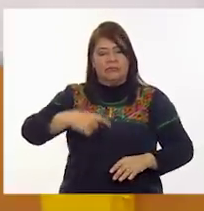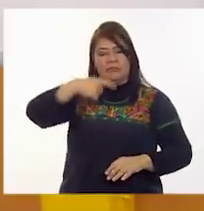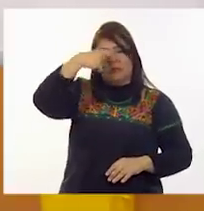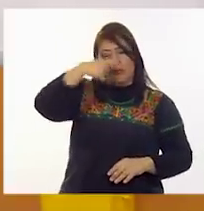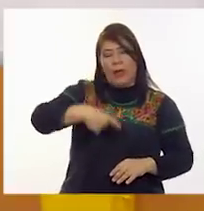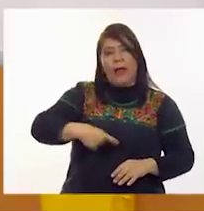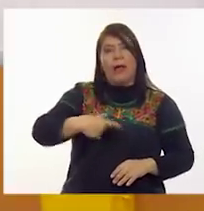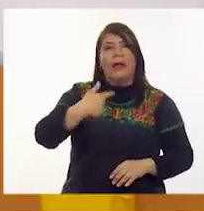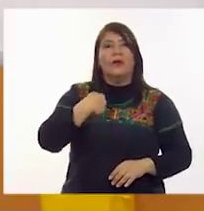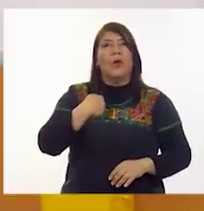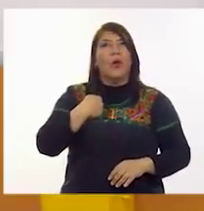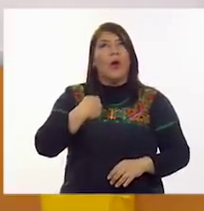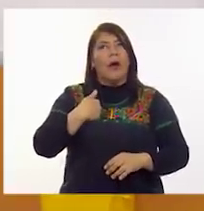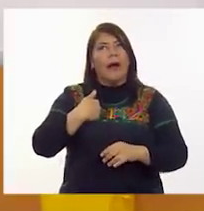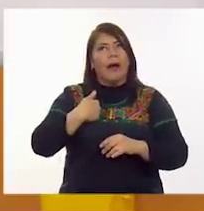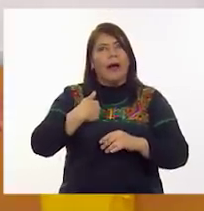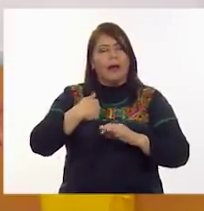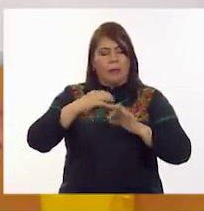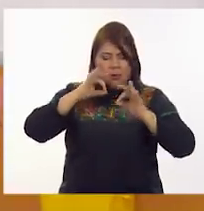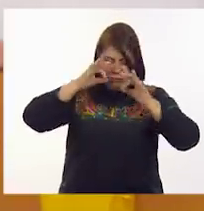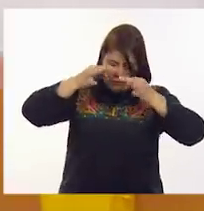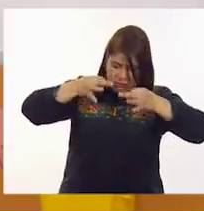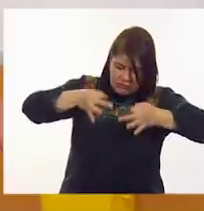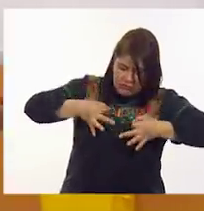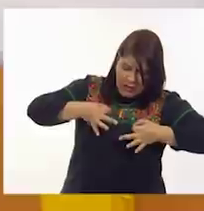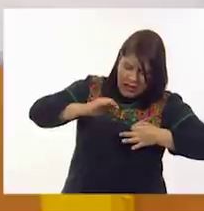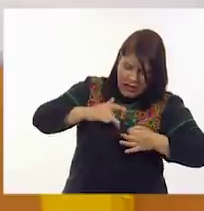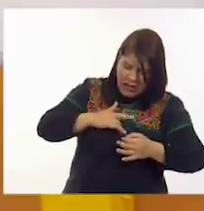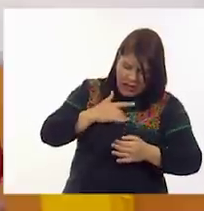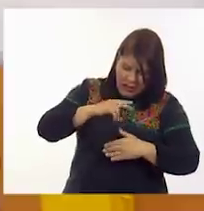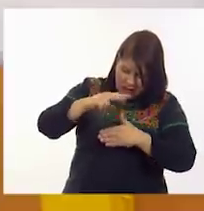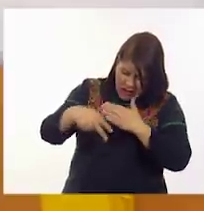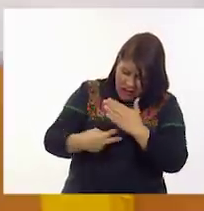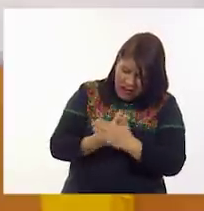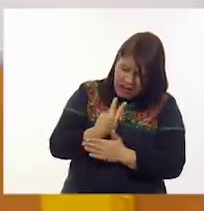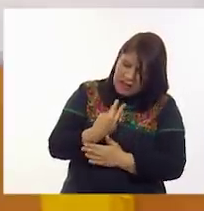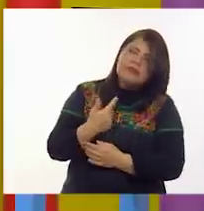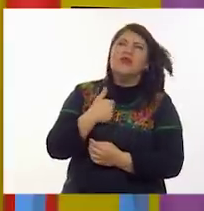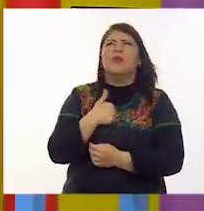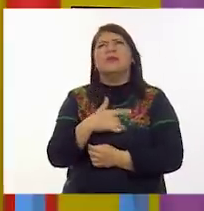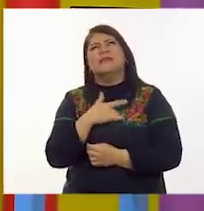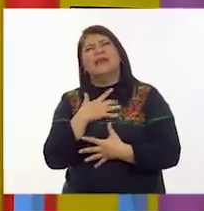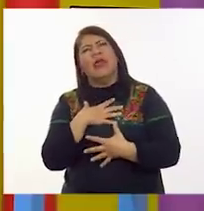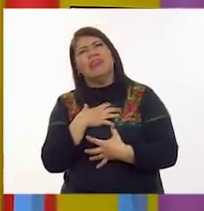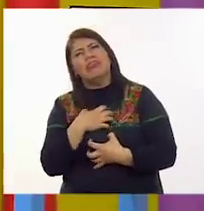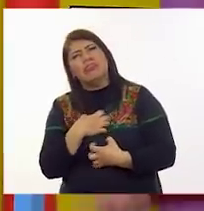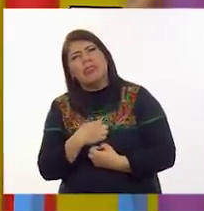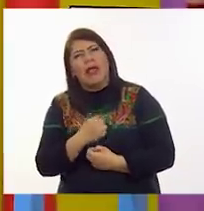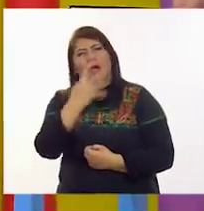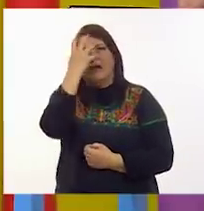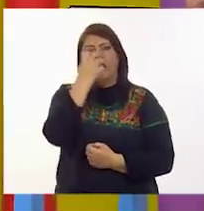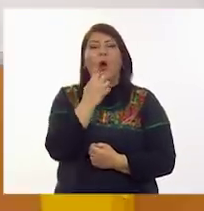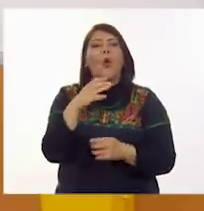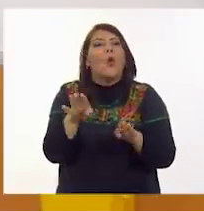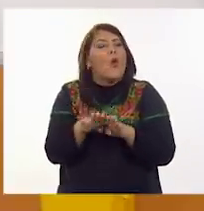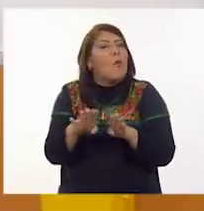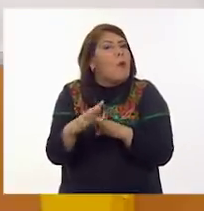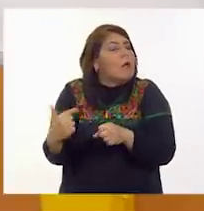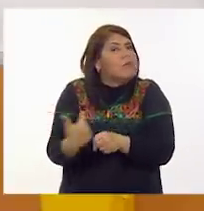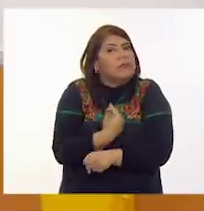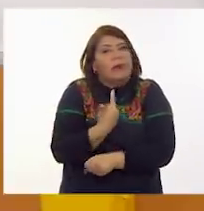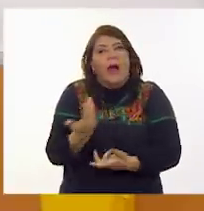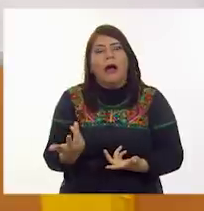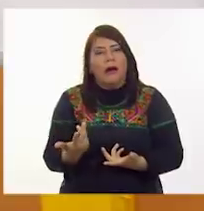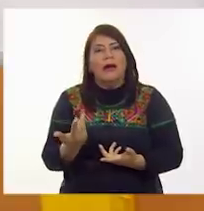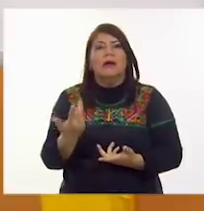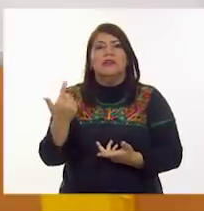a reconocer cómo podemos salir de situaciones aflictivas. ¿Sí? Que yo he aprendido a